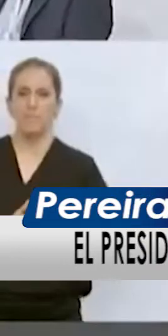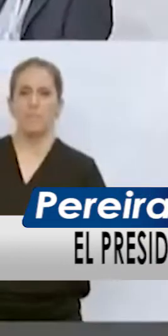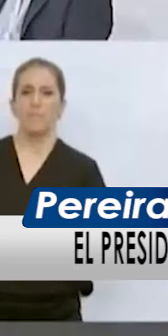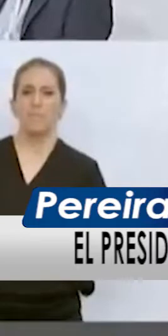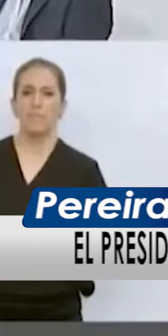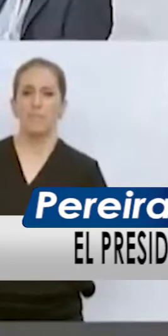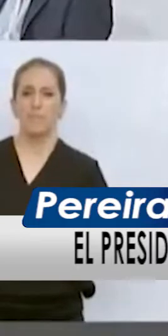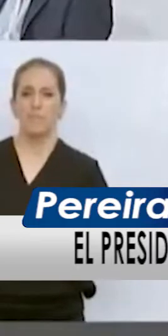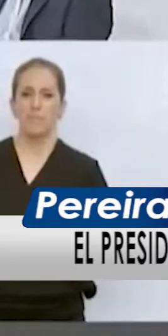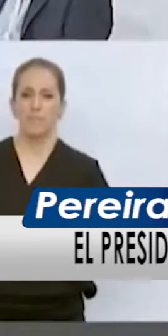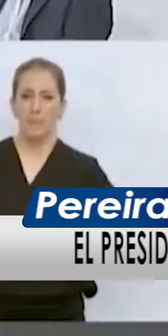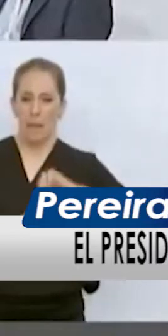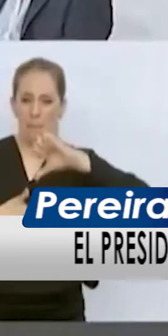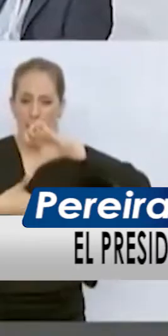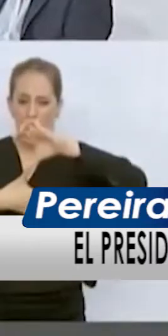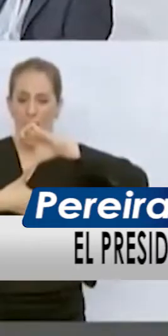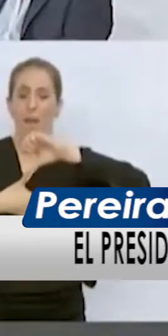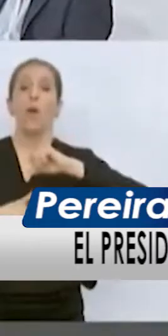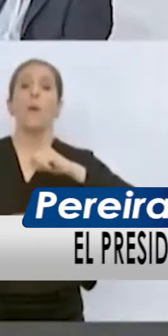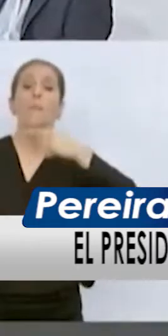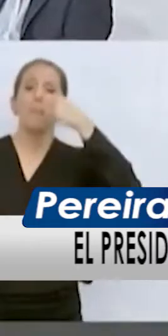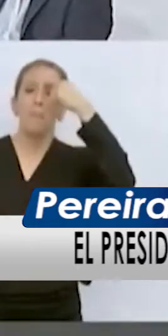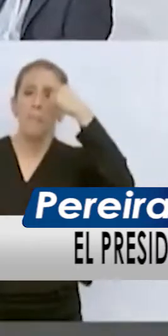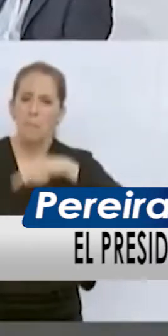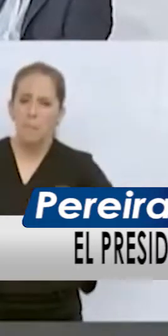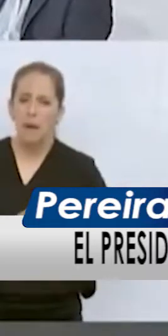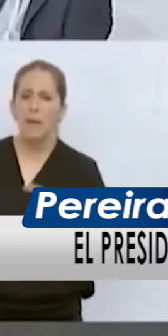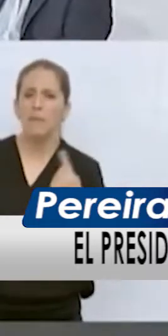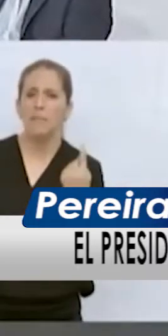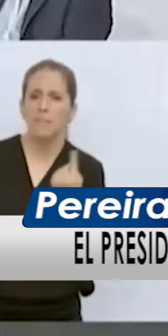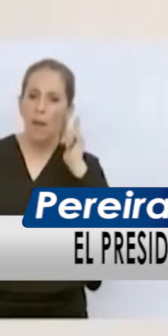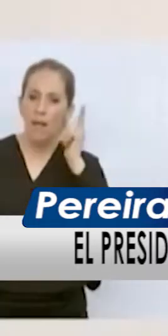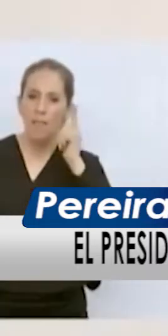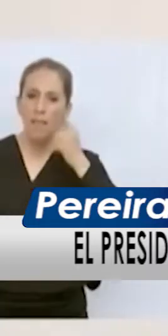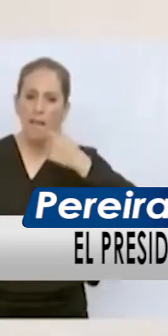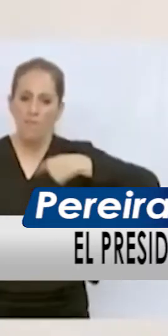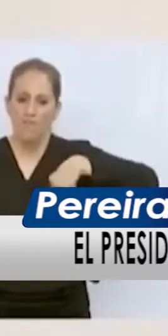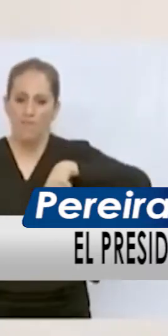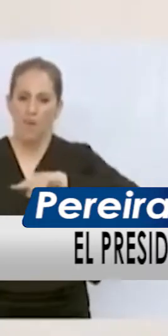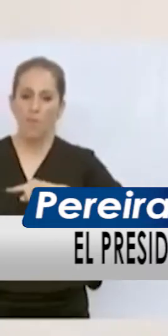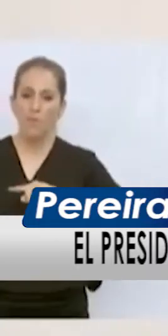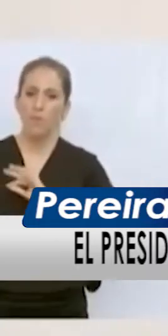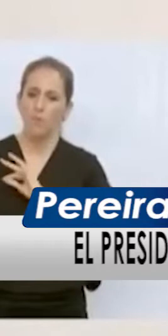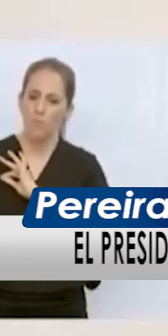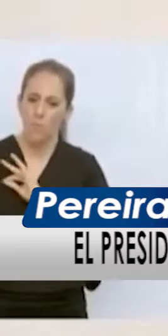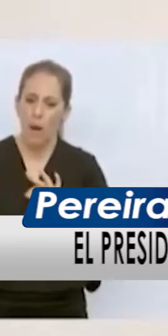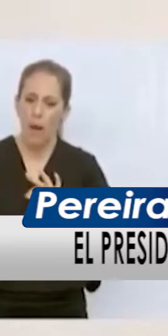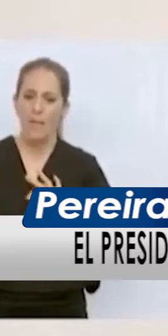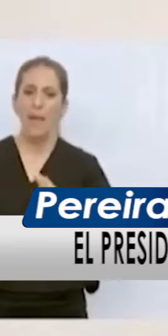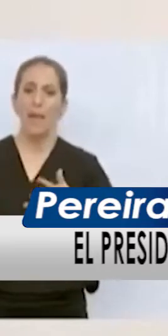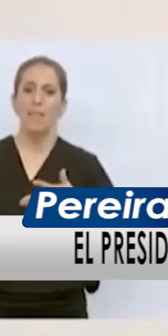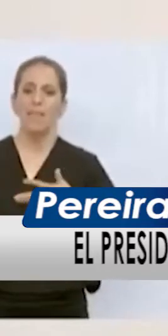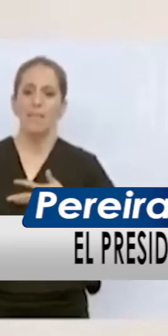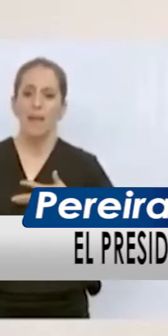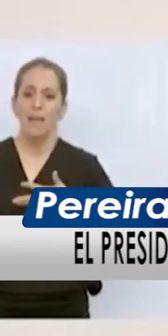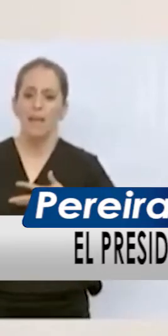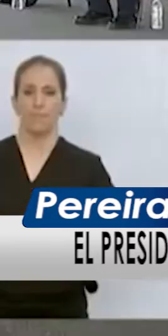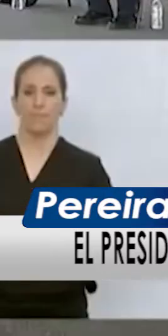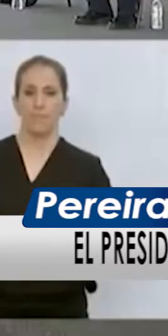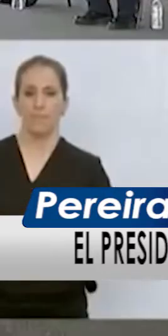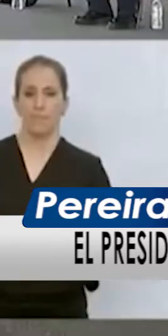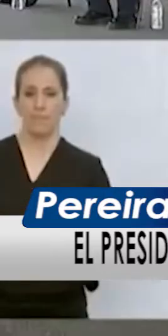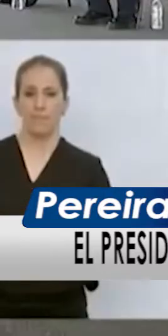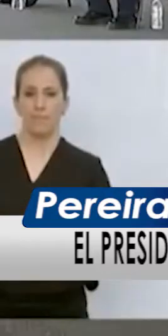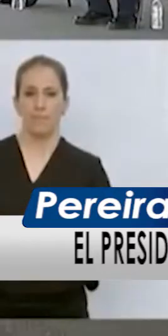coincidió con el gobernador jaime rodríguez en ninguno de sus actos el presidente llevó mascarillas pues lópez obrador se ha negado a aportar la en